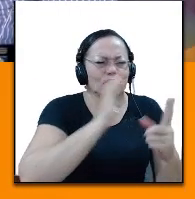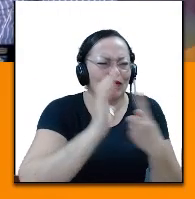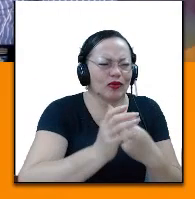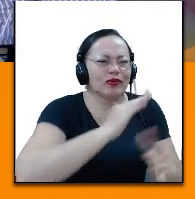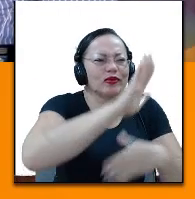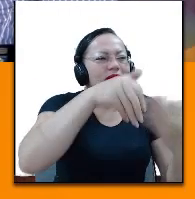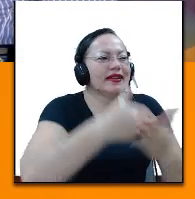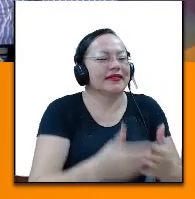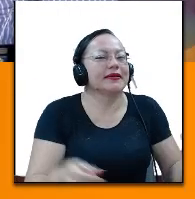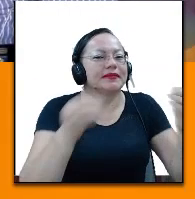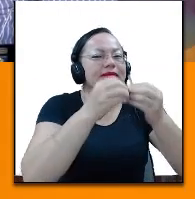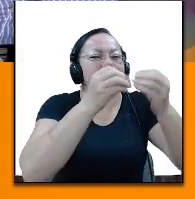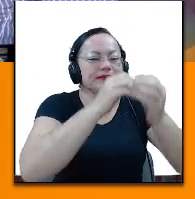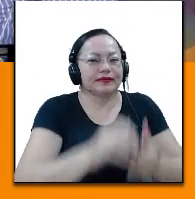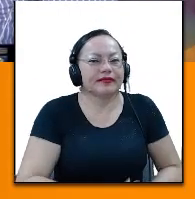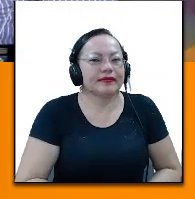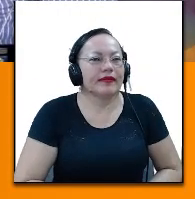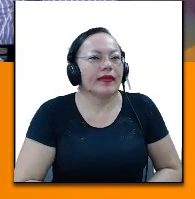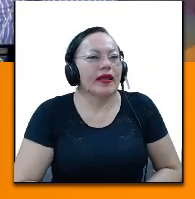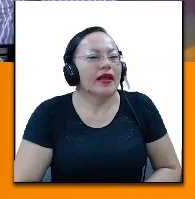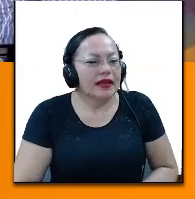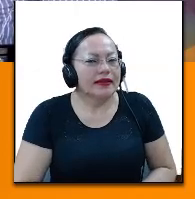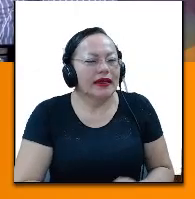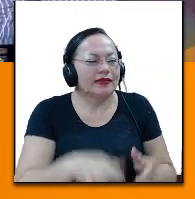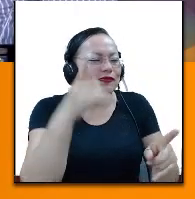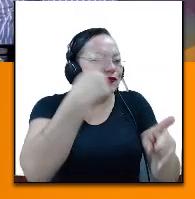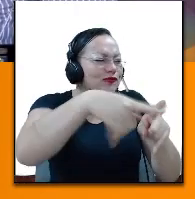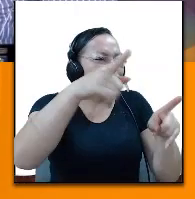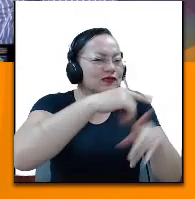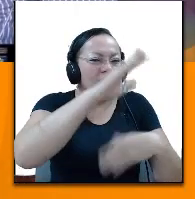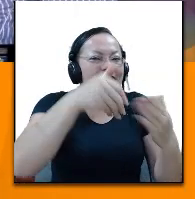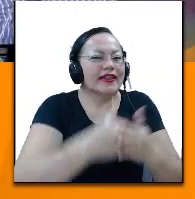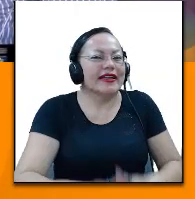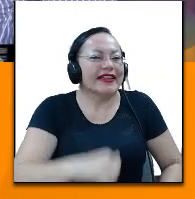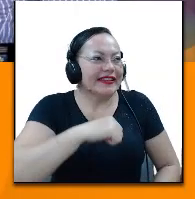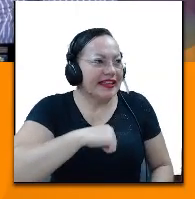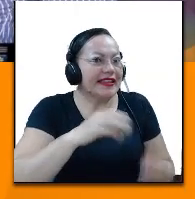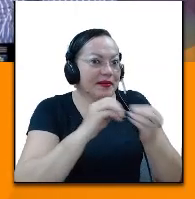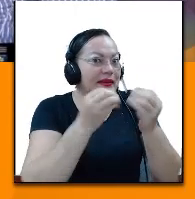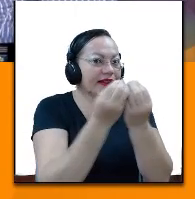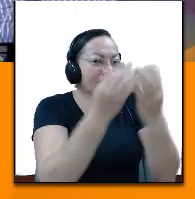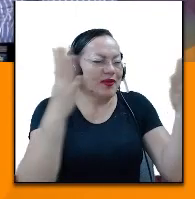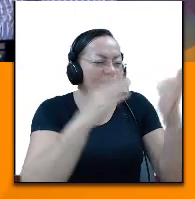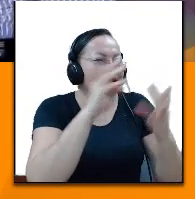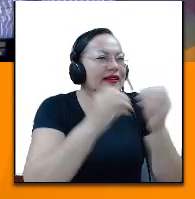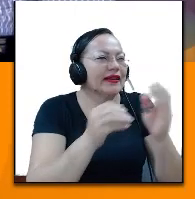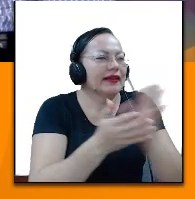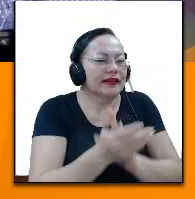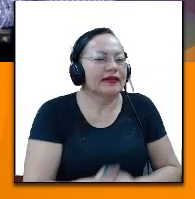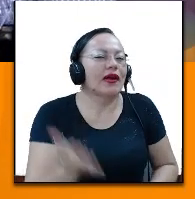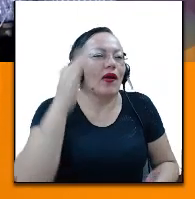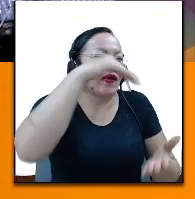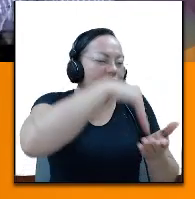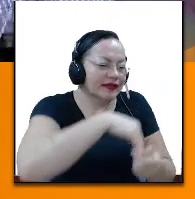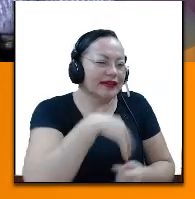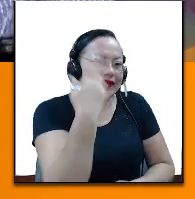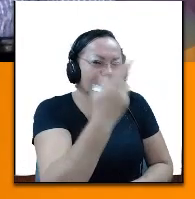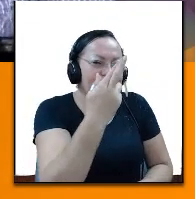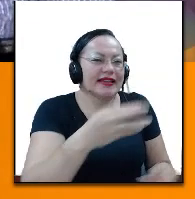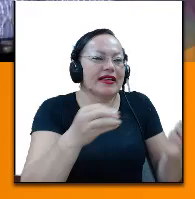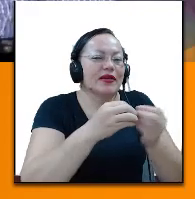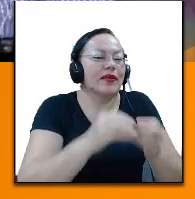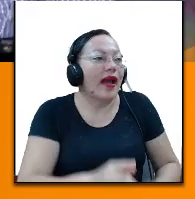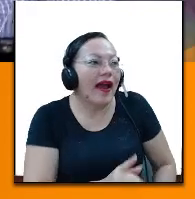su y de todo lo bonito que han tenido para con su público. Creo que es una manera de retribuirle